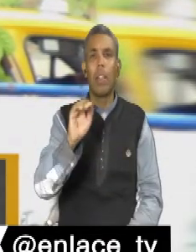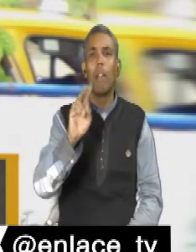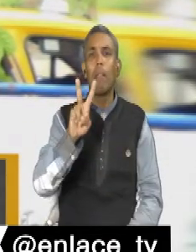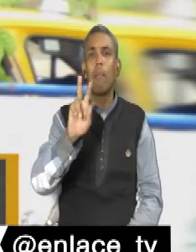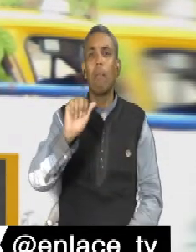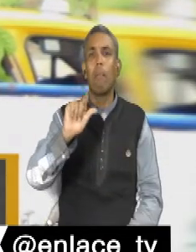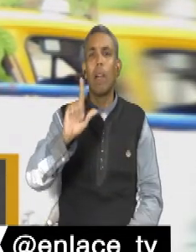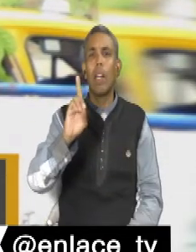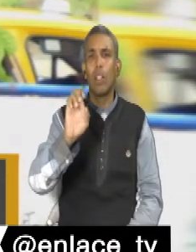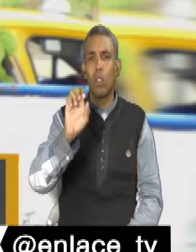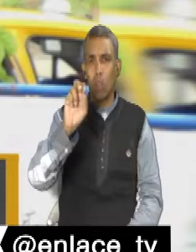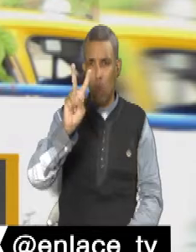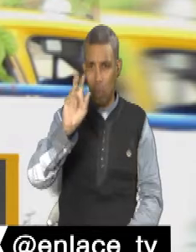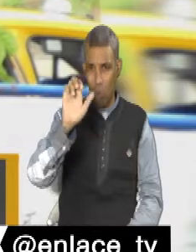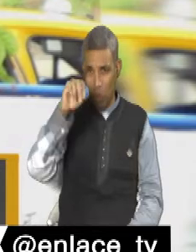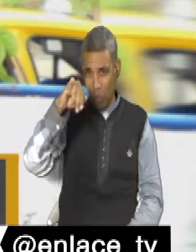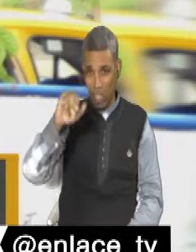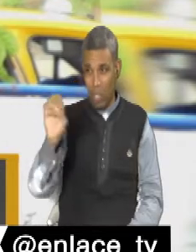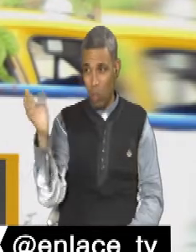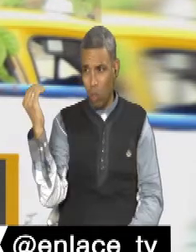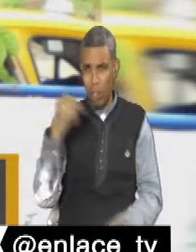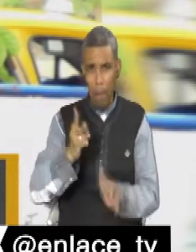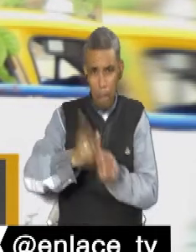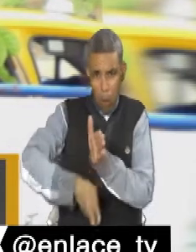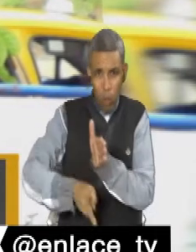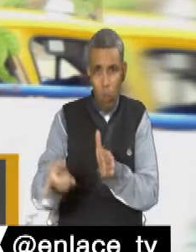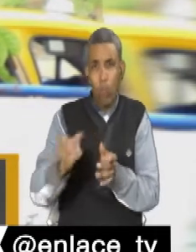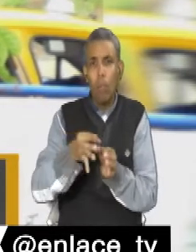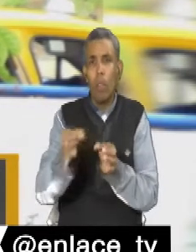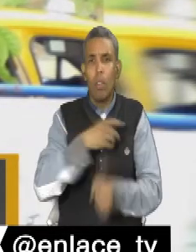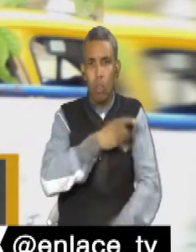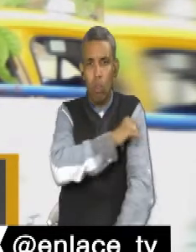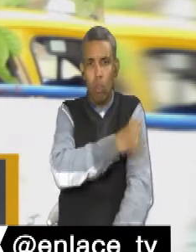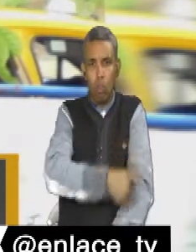homicidio y por porte ilegal de arma de fuego en la población de Yondó.